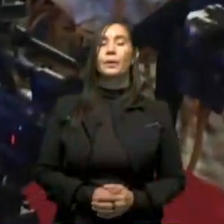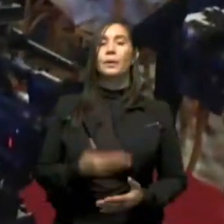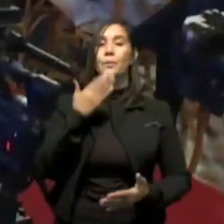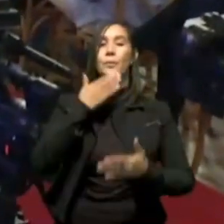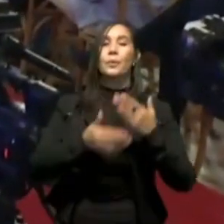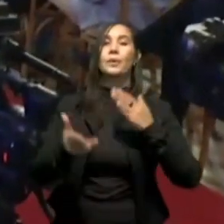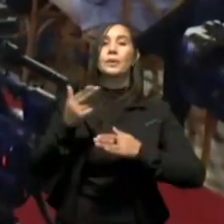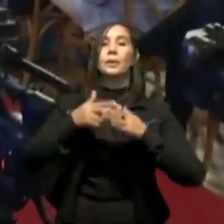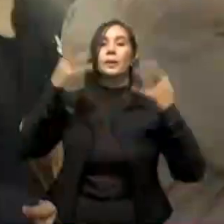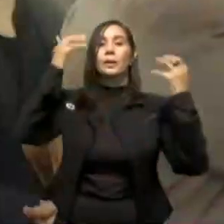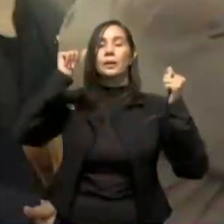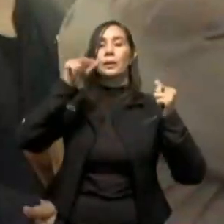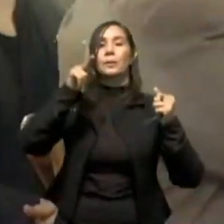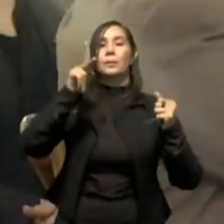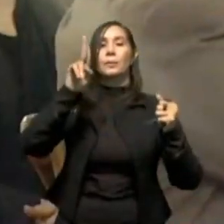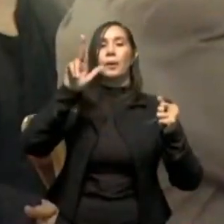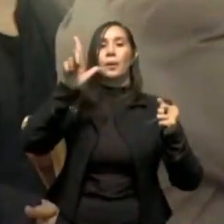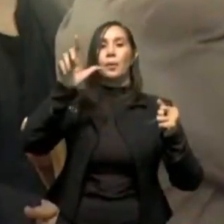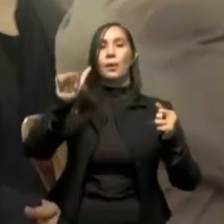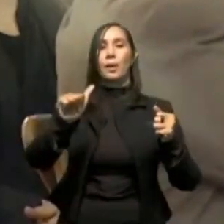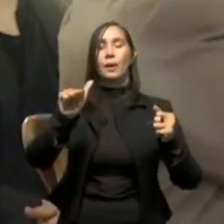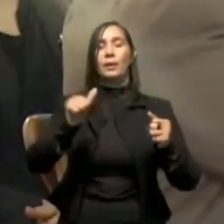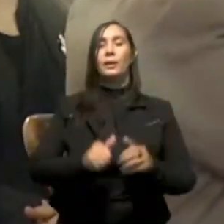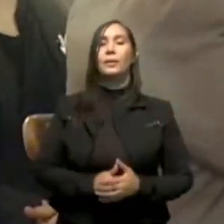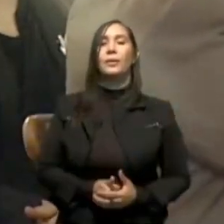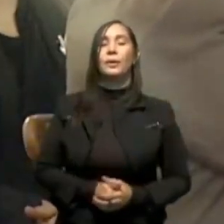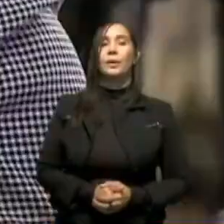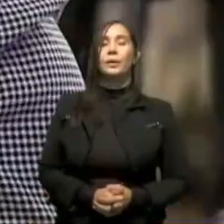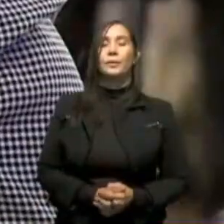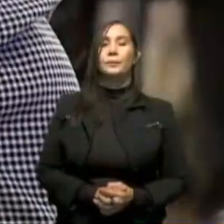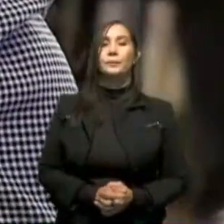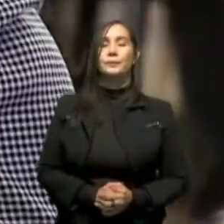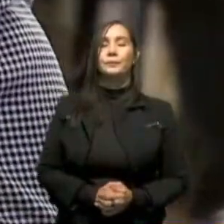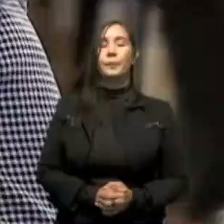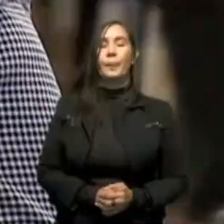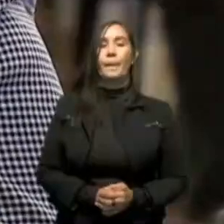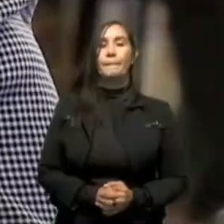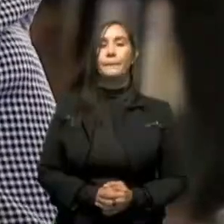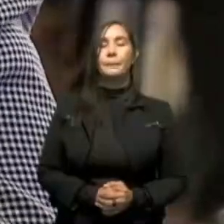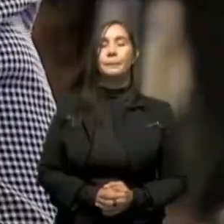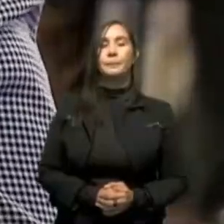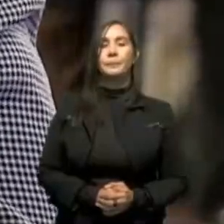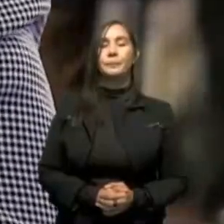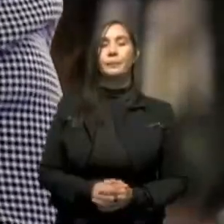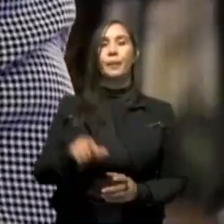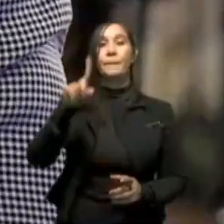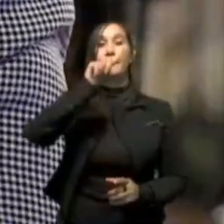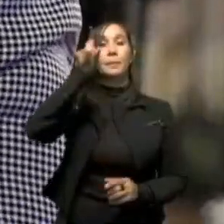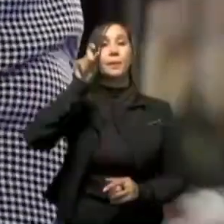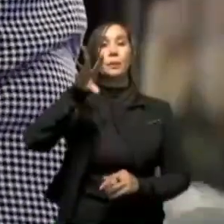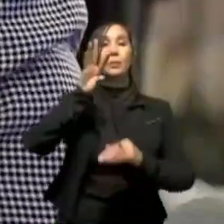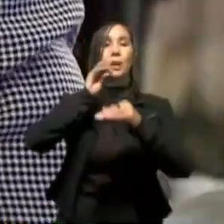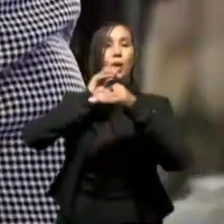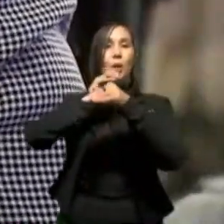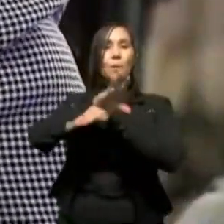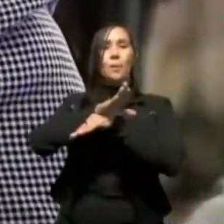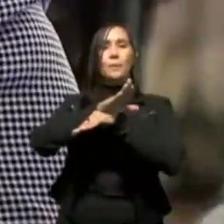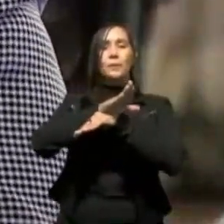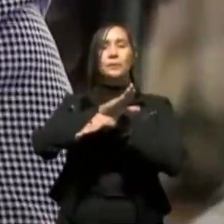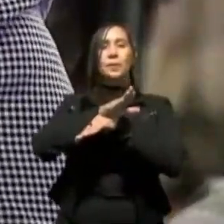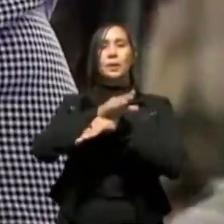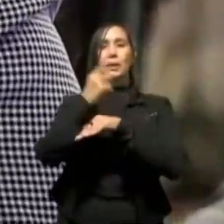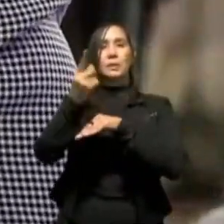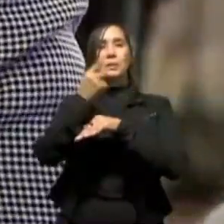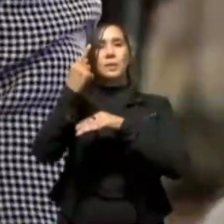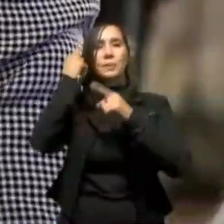Buenas tardes presidente Paula Cabral del Periódico del diario del país mi pregunta más es como un mensaje que usted le envía la población